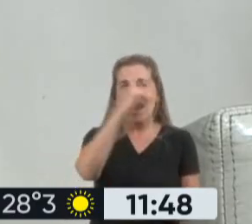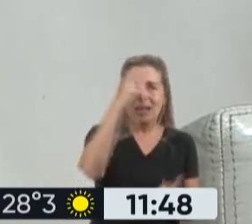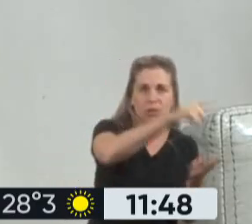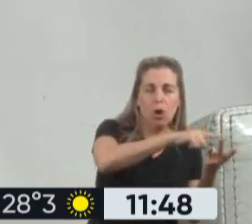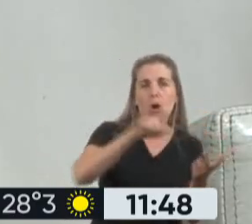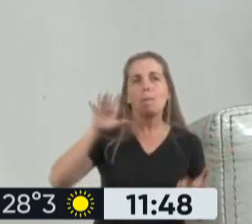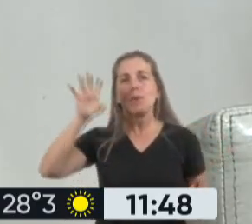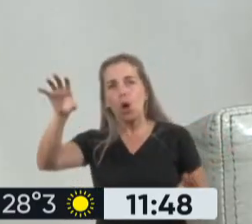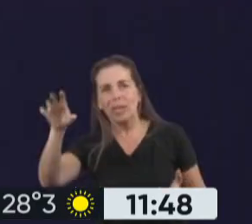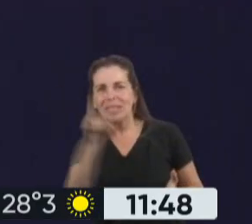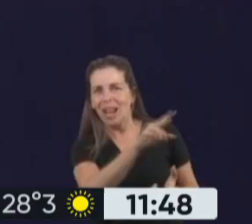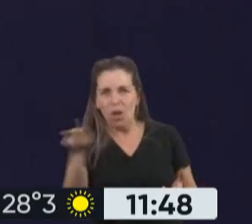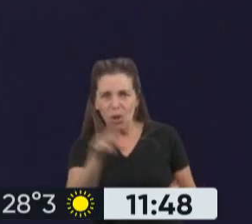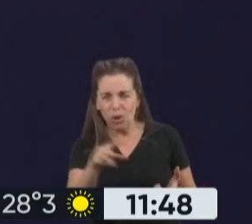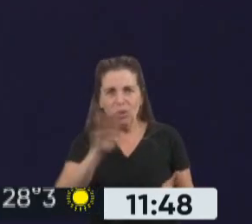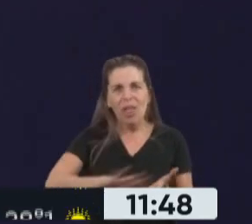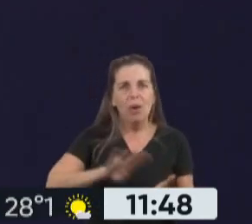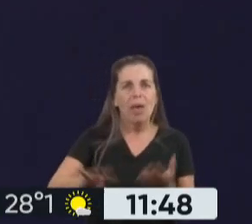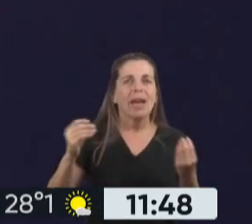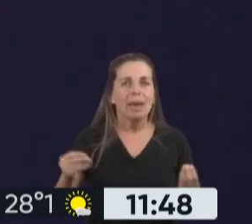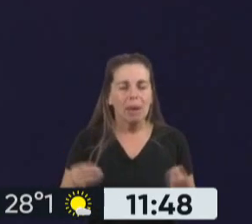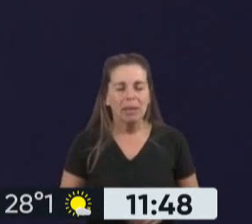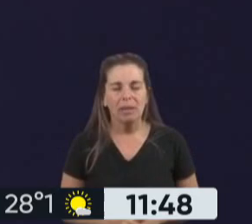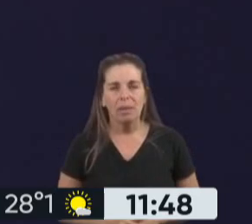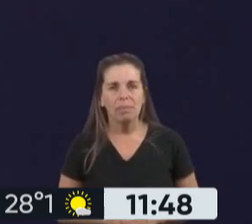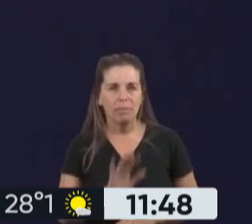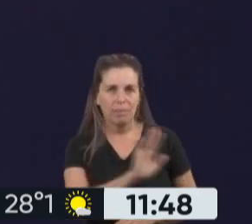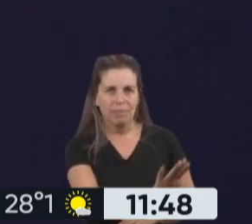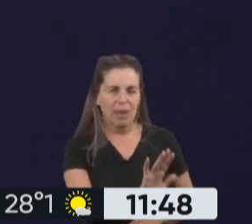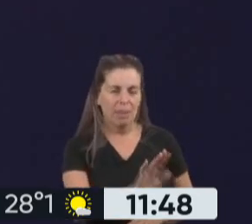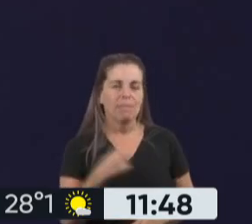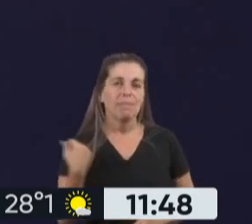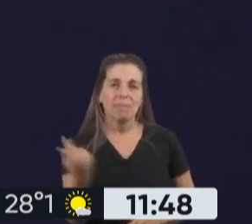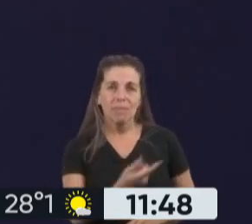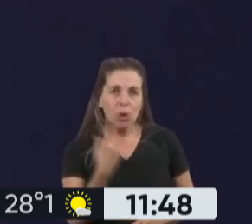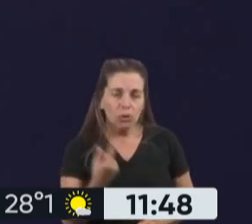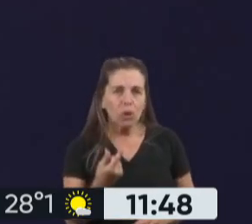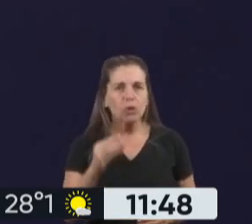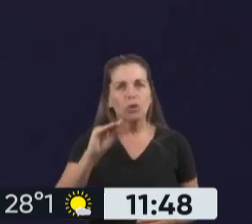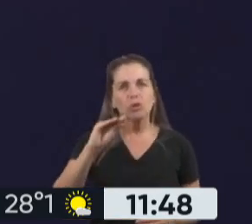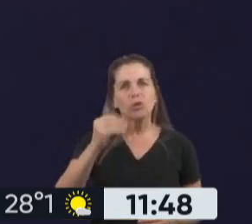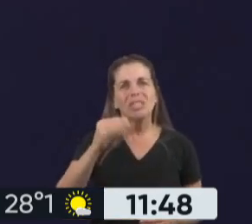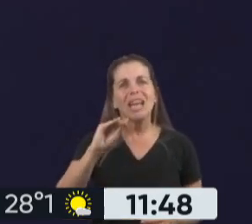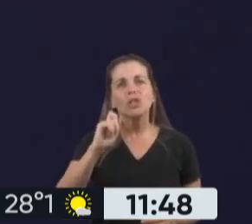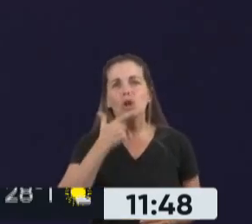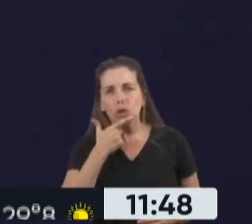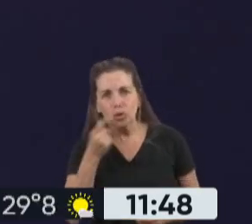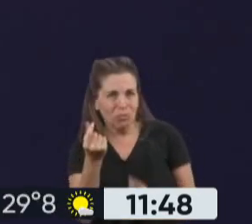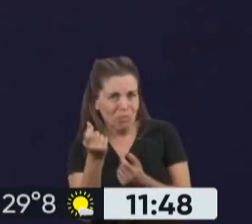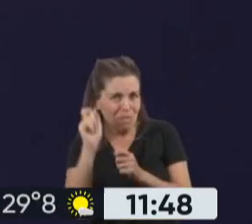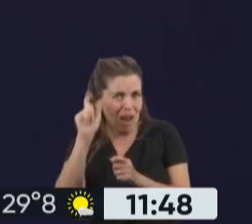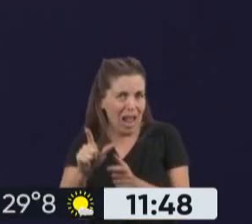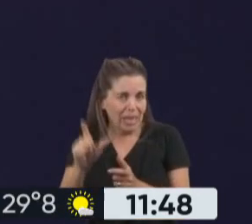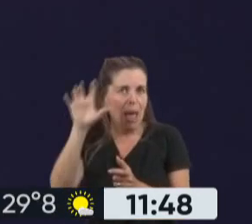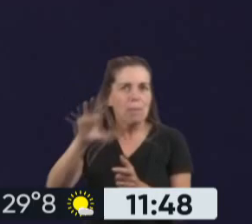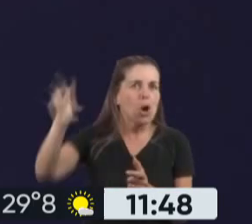más allá de que está en default también esa provincia. No, a ver, nosotros, los chachos o cualquier